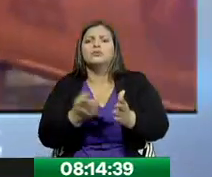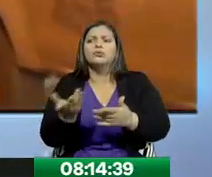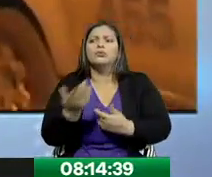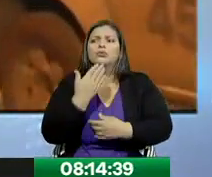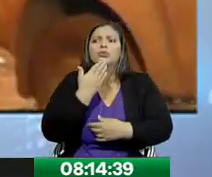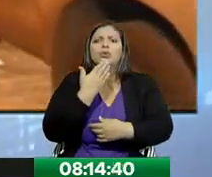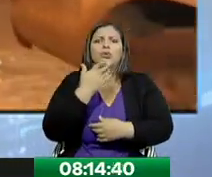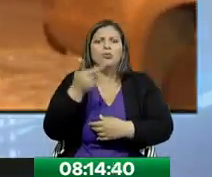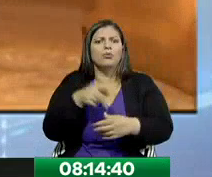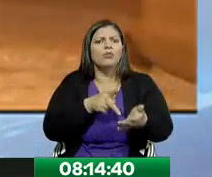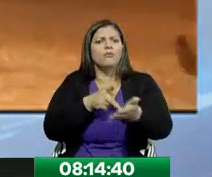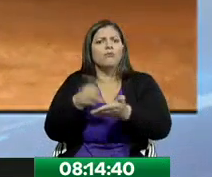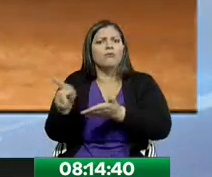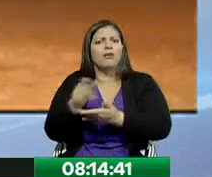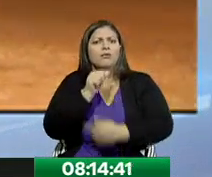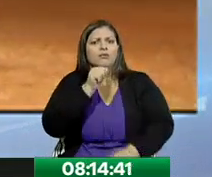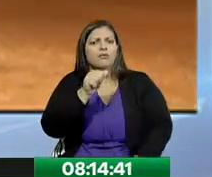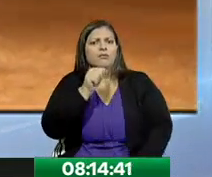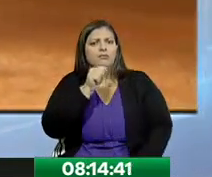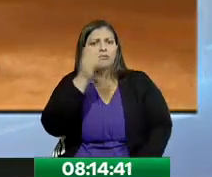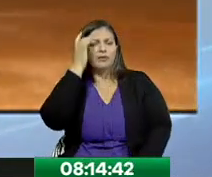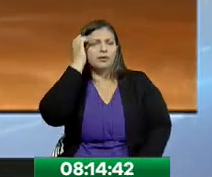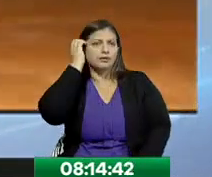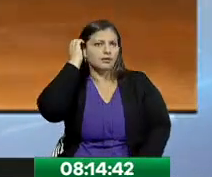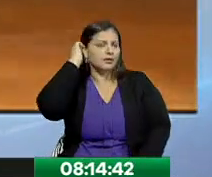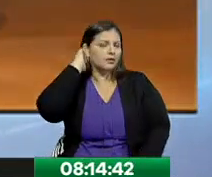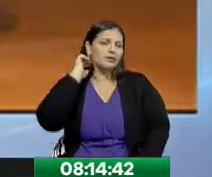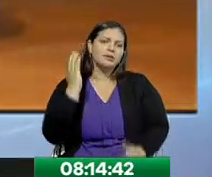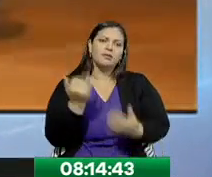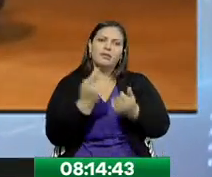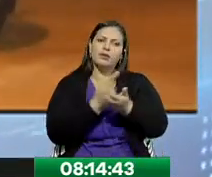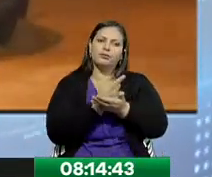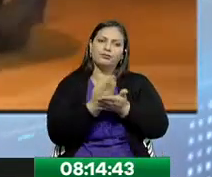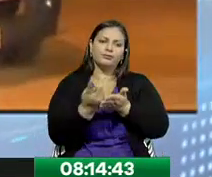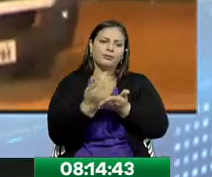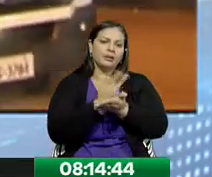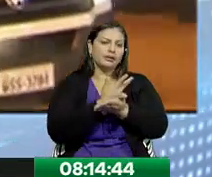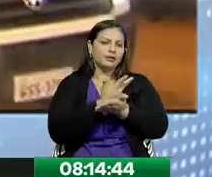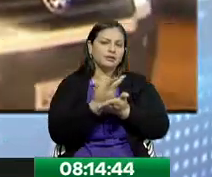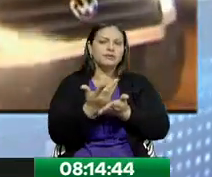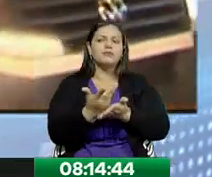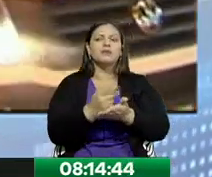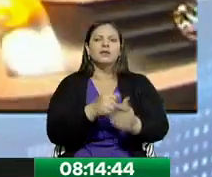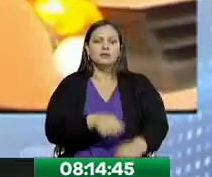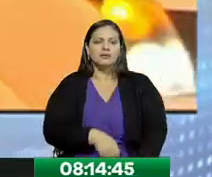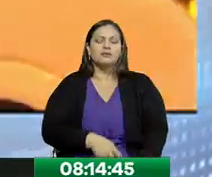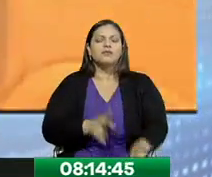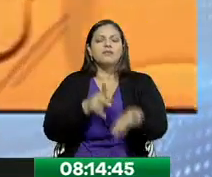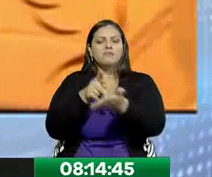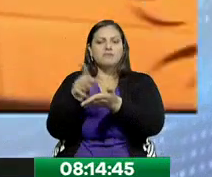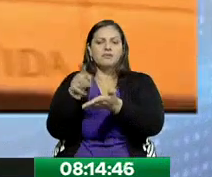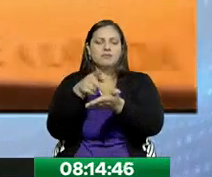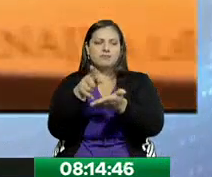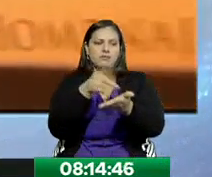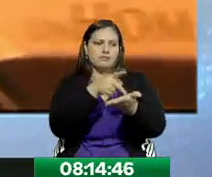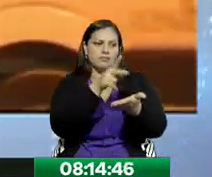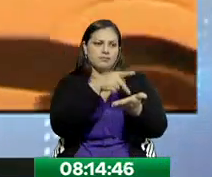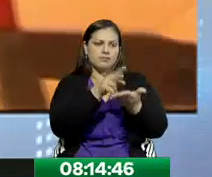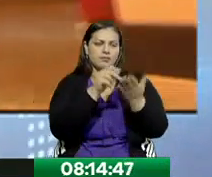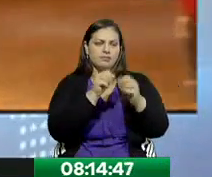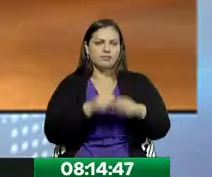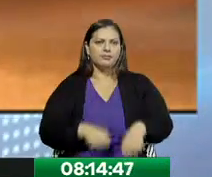seguro. Confirmó que en máximo 2-3 semanas podrían estar los valores correspondientes a los seguros de muerte